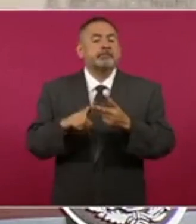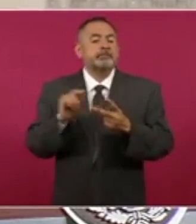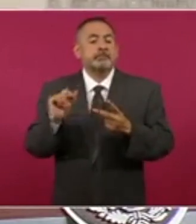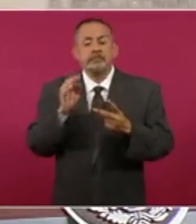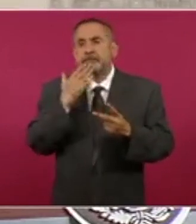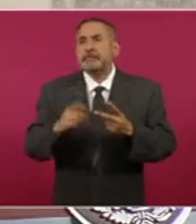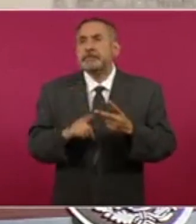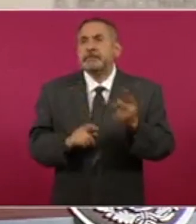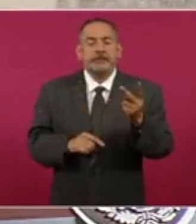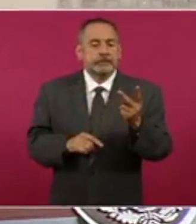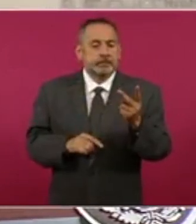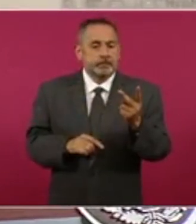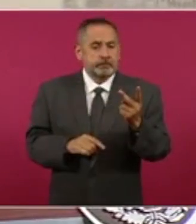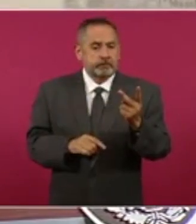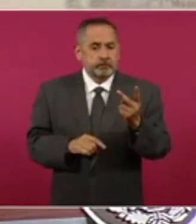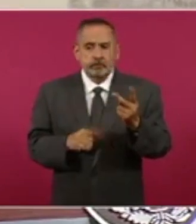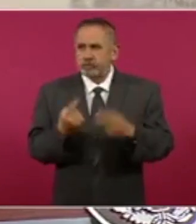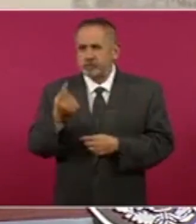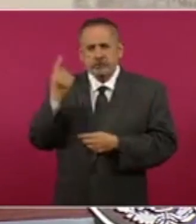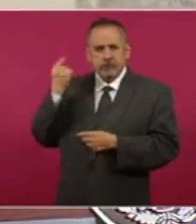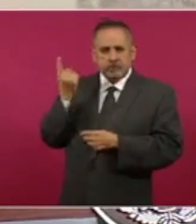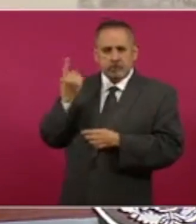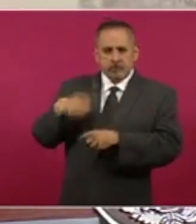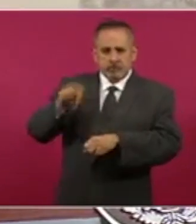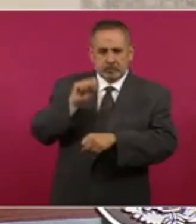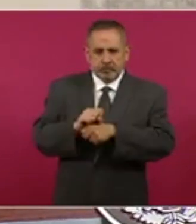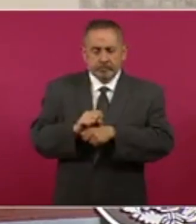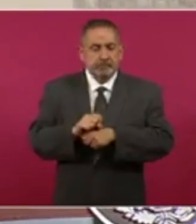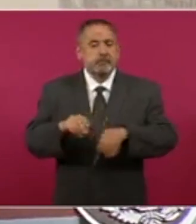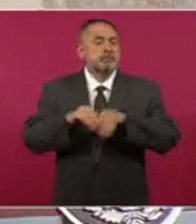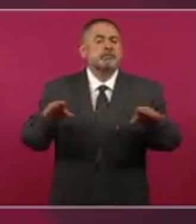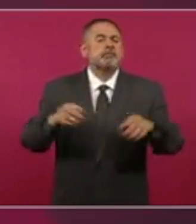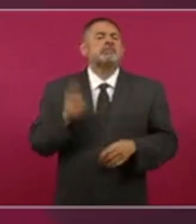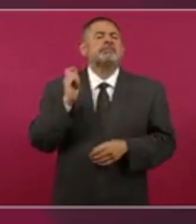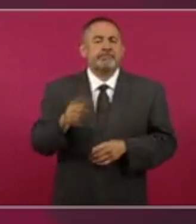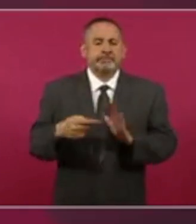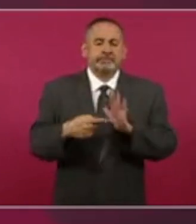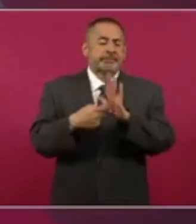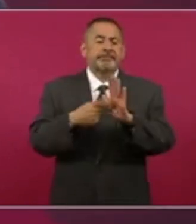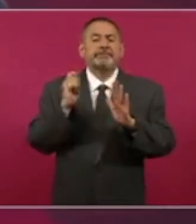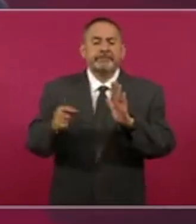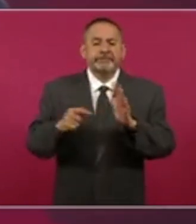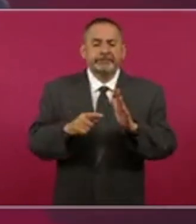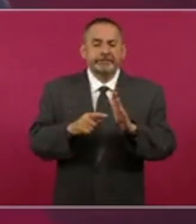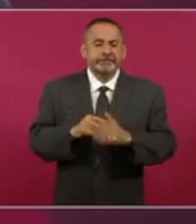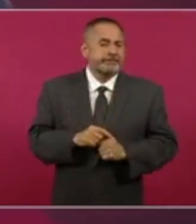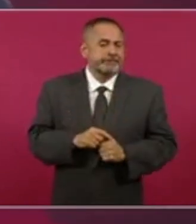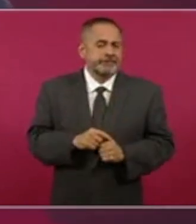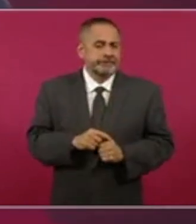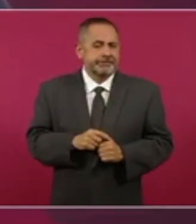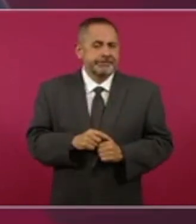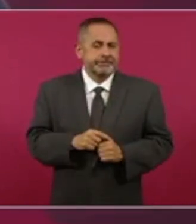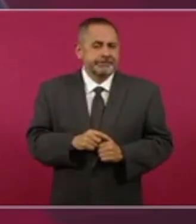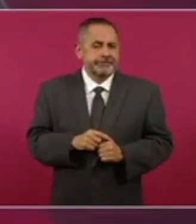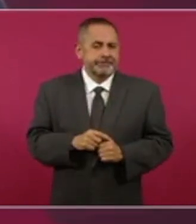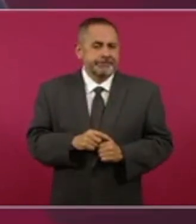presidente de México Andrés Manuel López Obrador descarta que se presente una crisis económica o financiera por el cambio